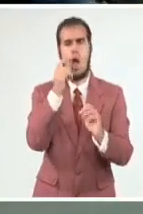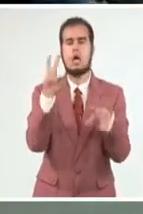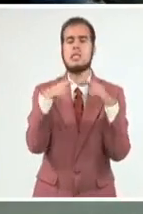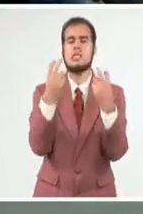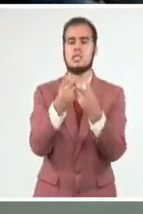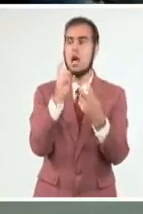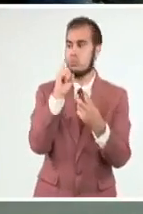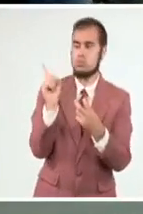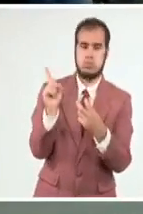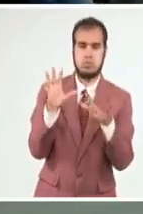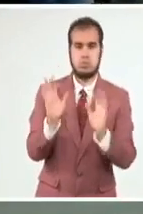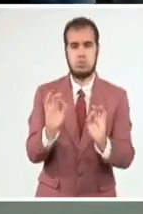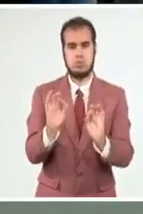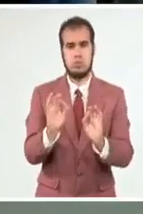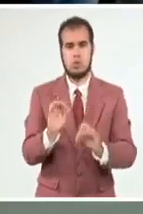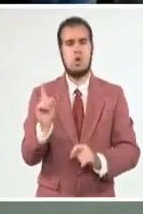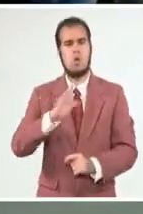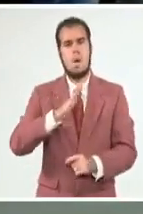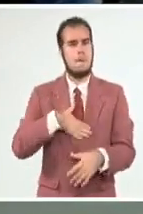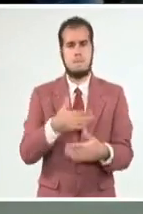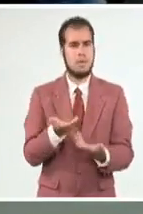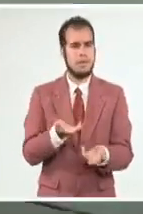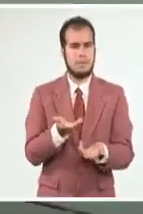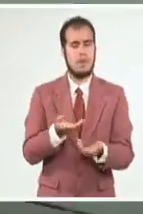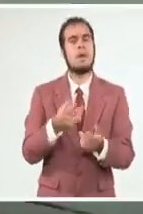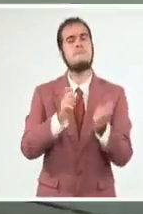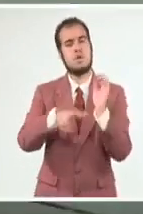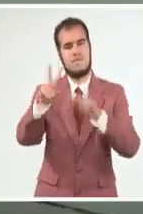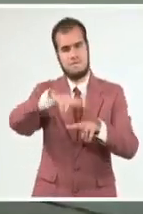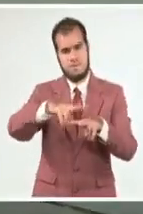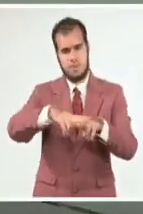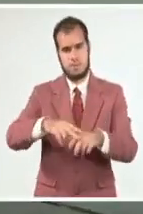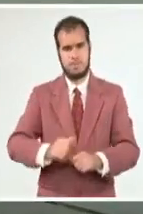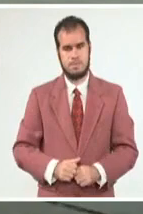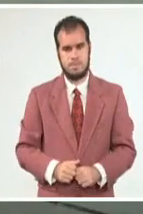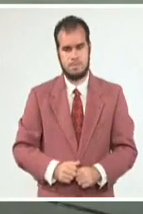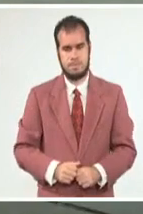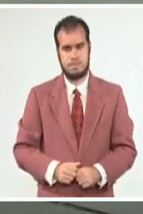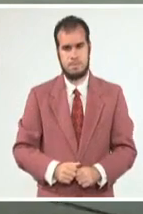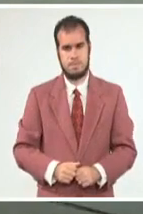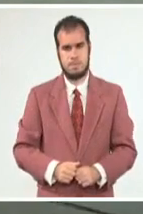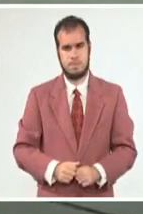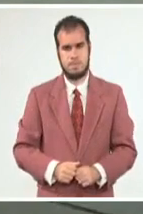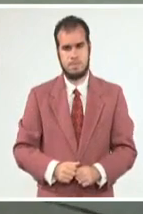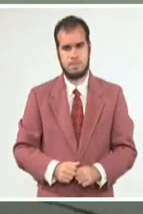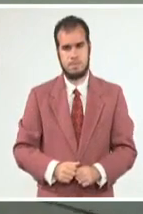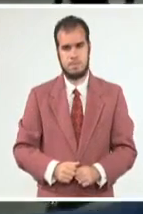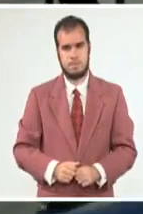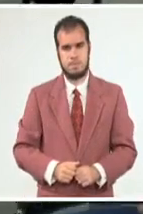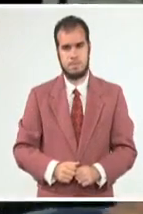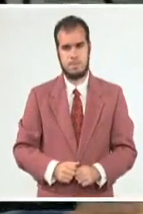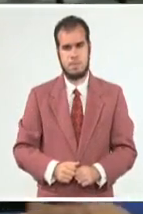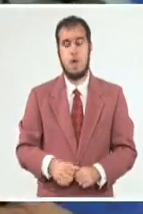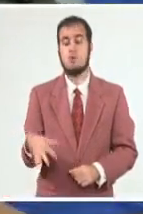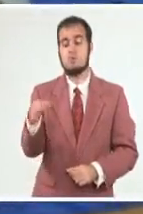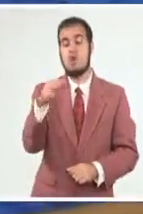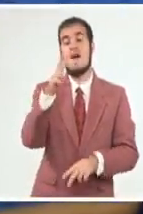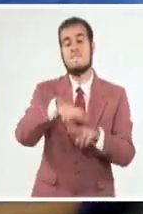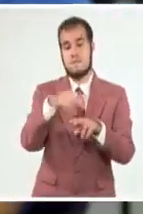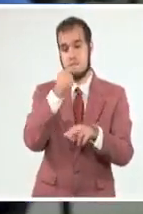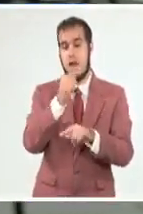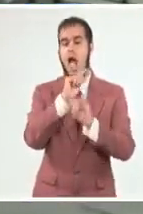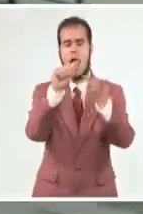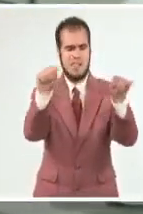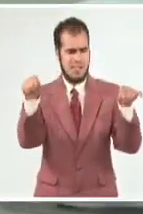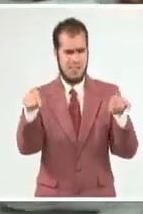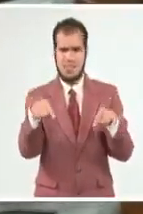Oropesa del Consejo Popular San Isidro en La Habana Vieja. Durante más de 3 horas, representantes de disímiles proyectos de